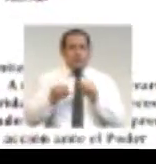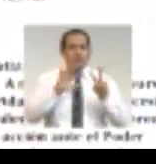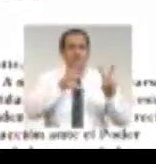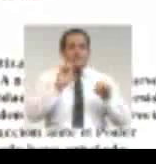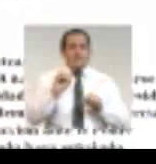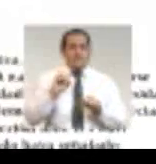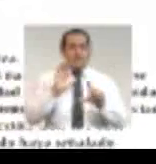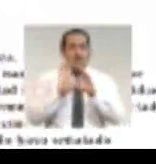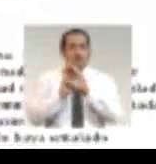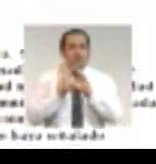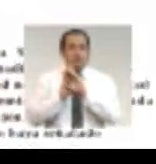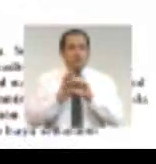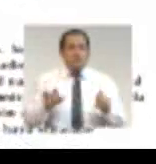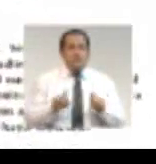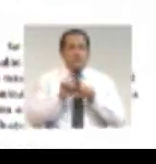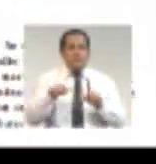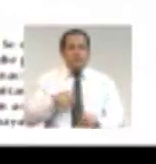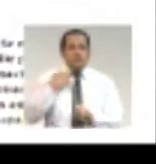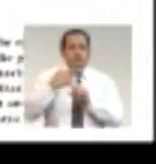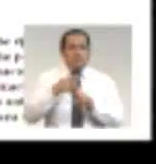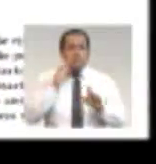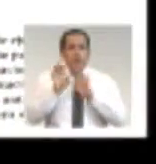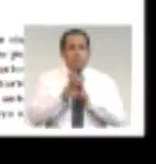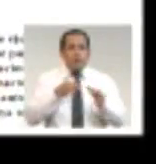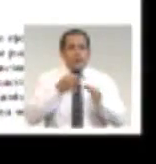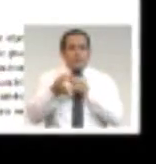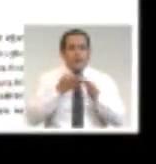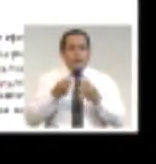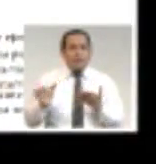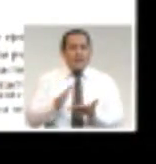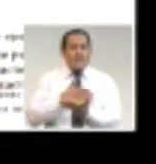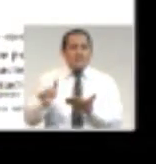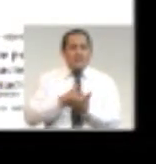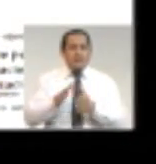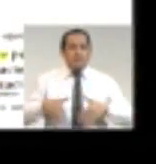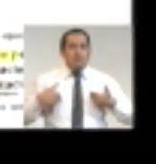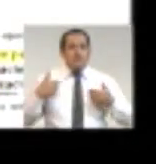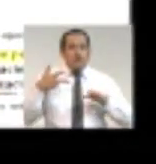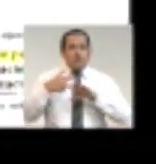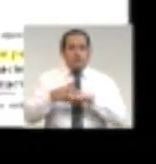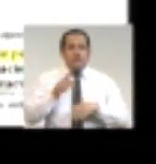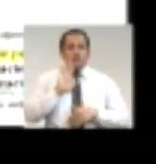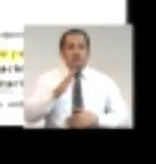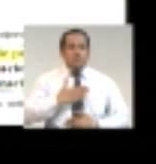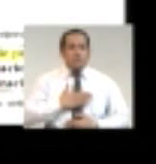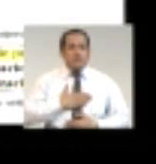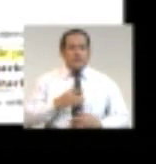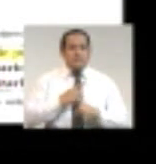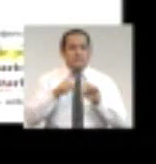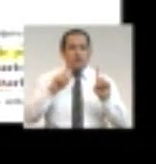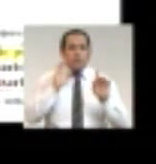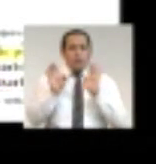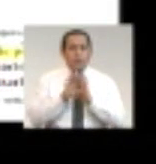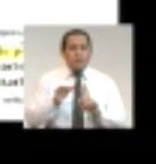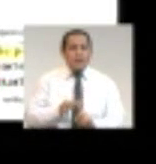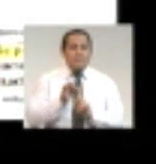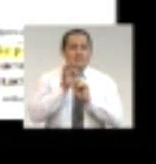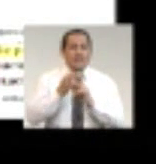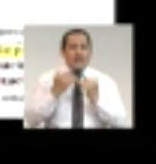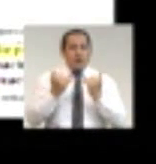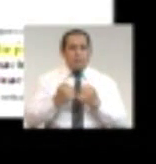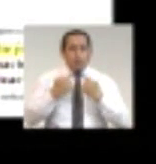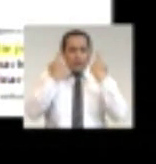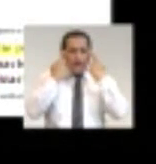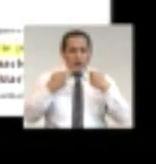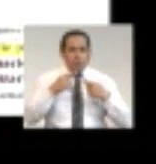artículo 70 de la Constitución, que suma diciendo: a nadie puede privarse de su propiedad sino